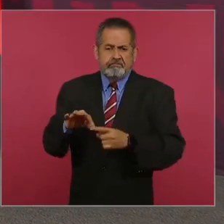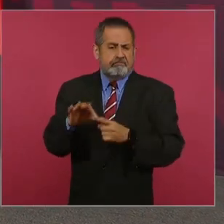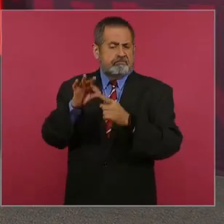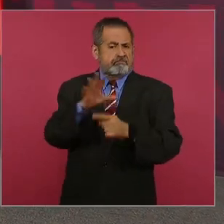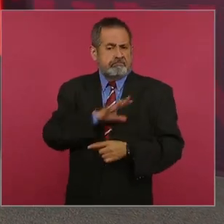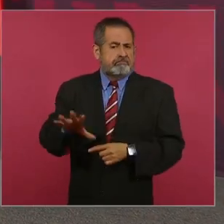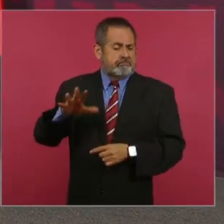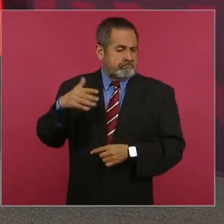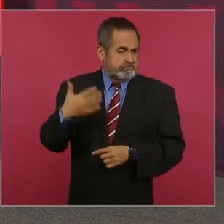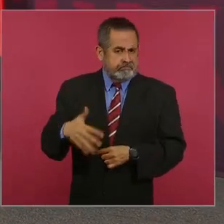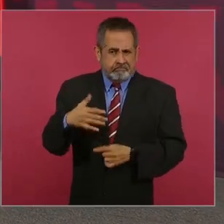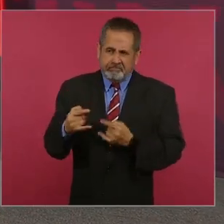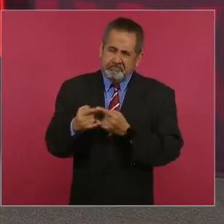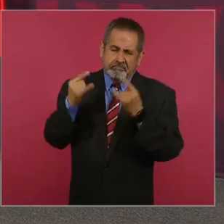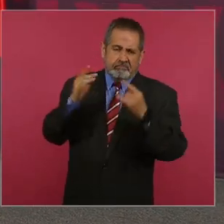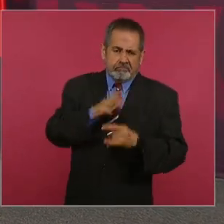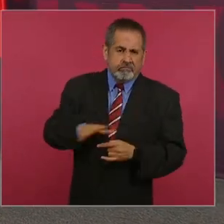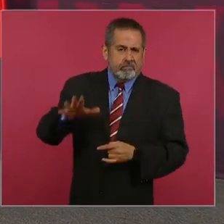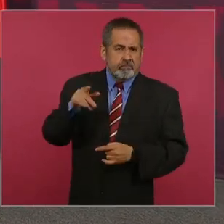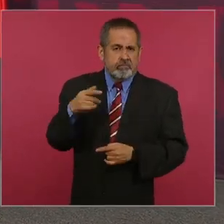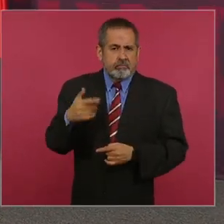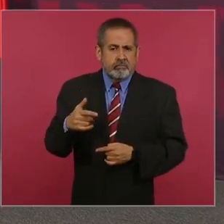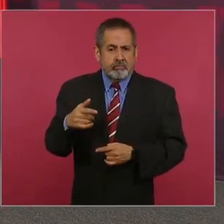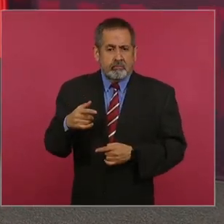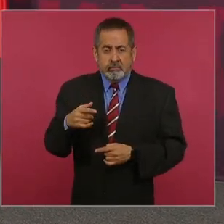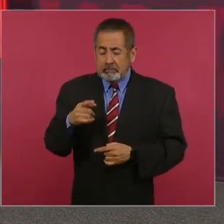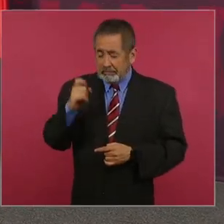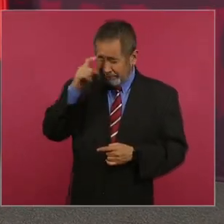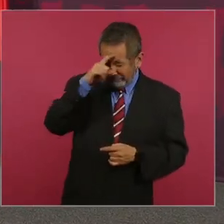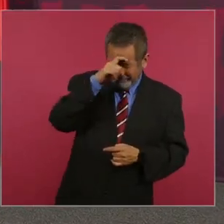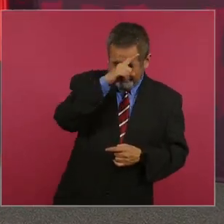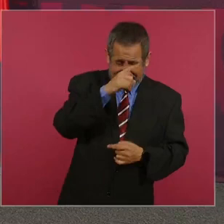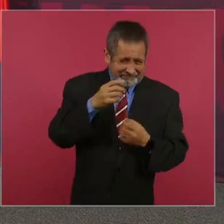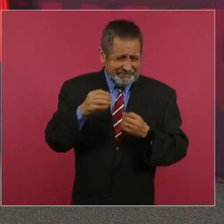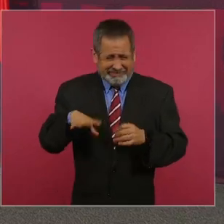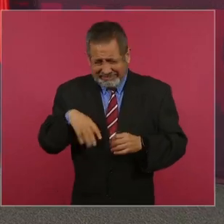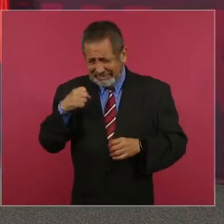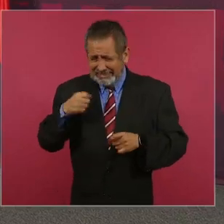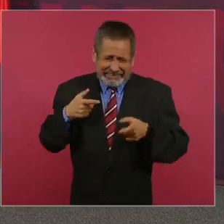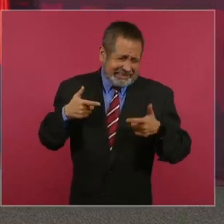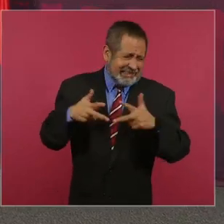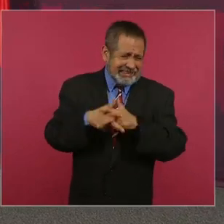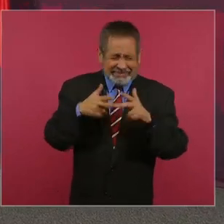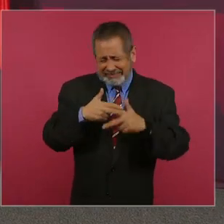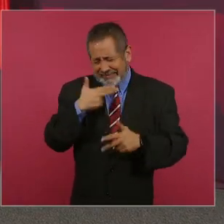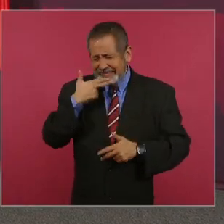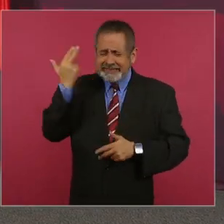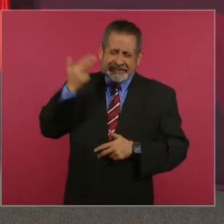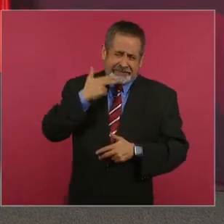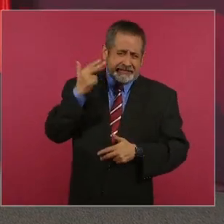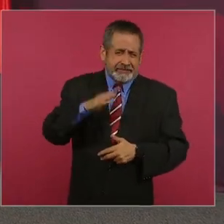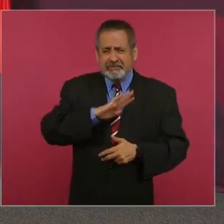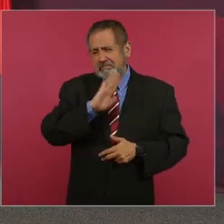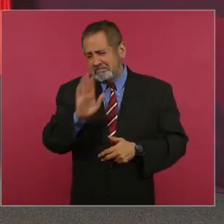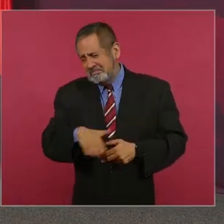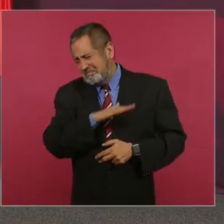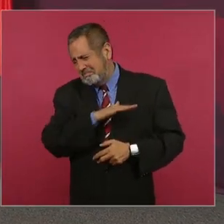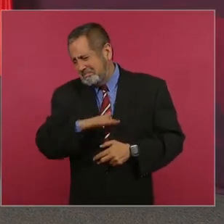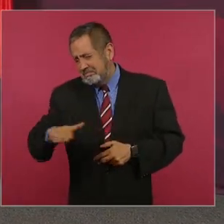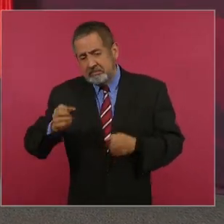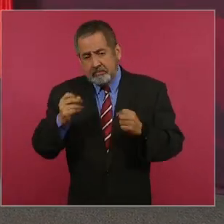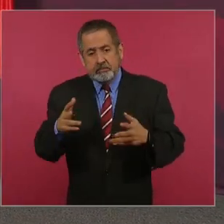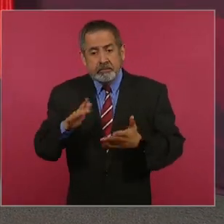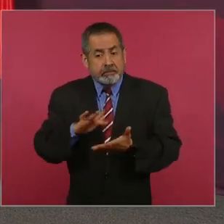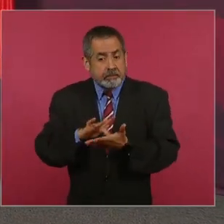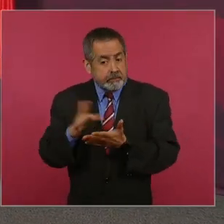es extraordinario costó mucho mucho mucho esfuerzo sacrificio la pérdida de vidas humanas pero